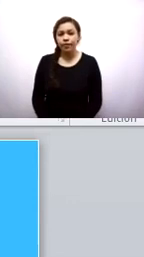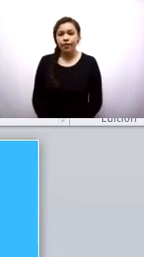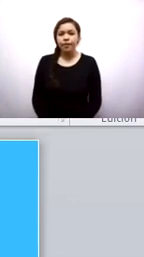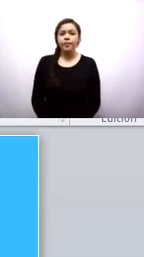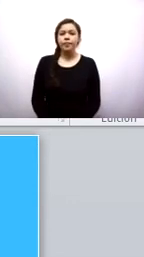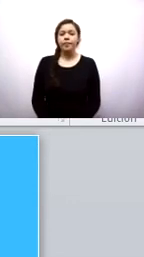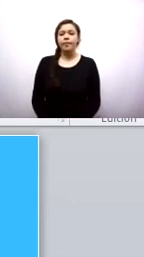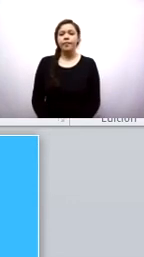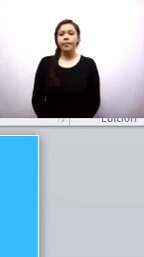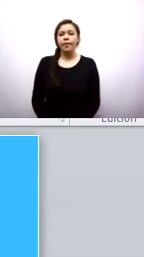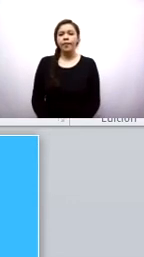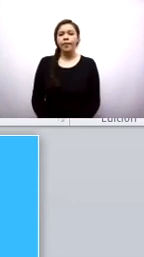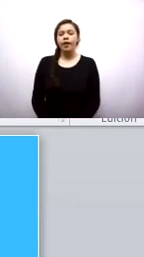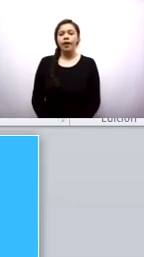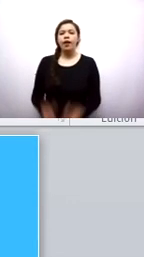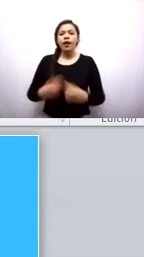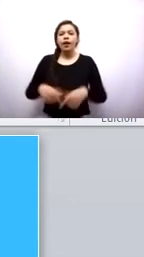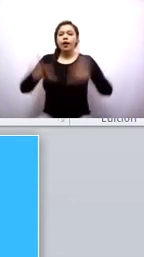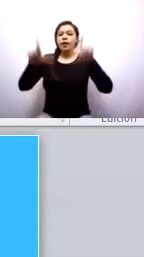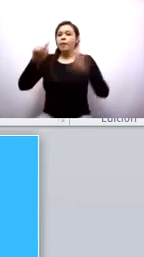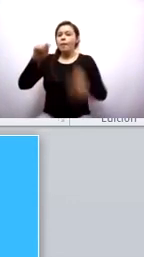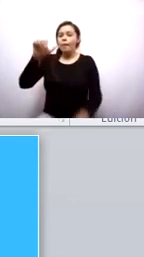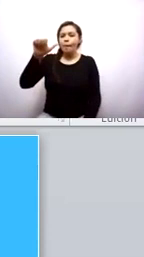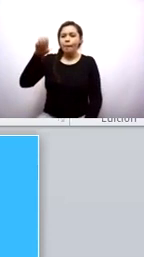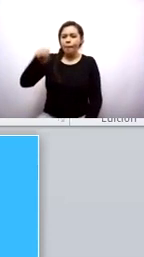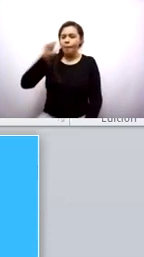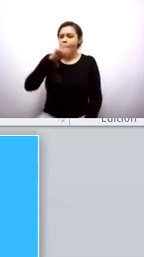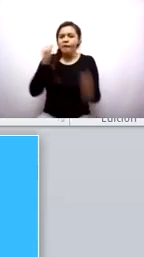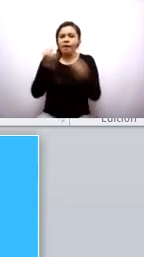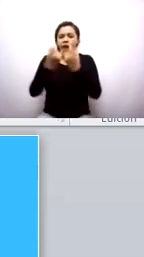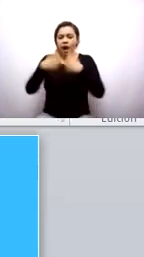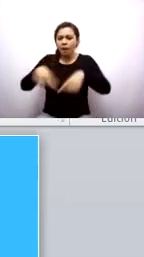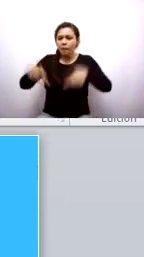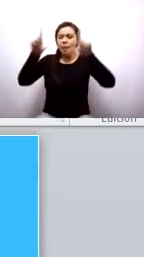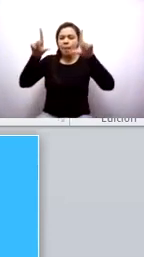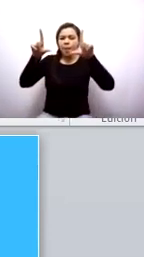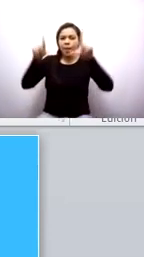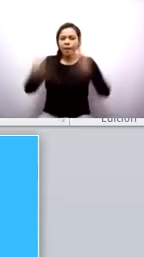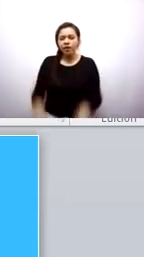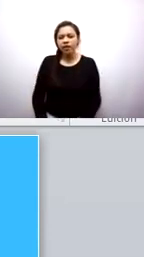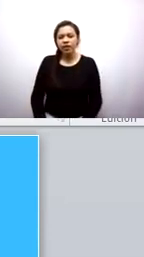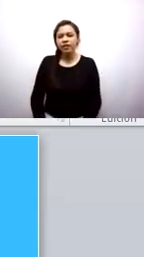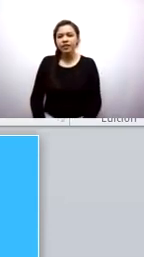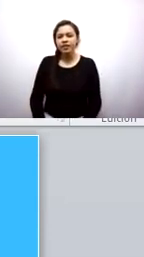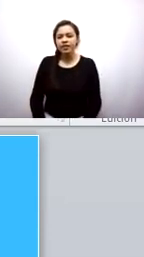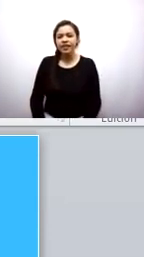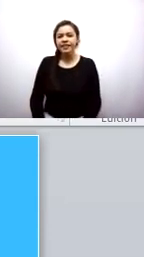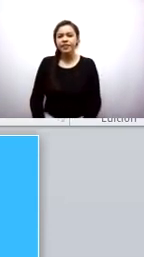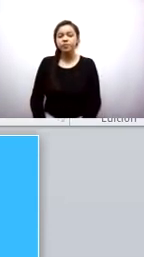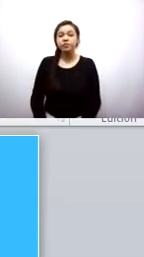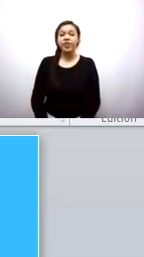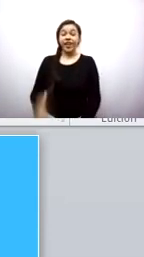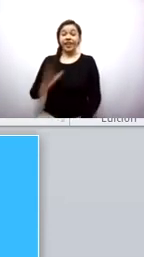Y esta ventana de Teams también se abre de esta manera. Entonces, de alguna forma, ya logramos enlazar tanto nuestra